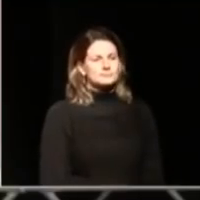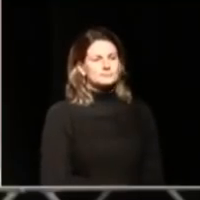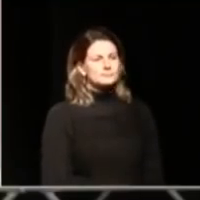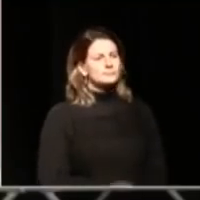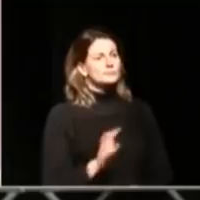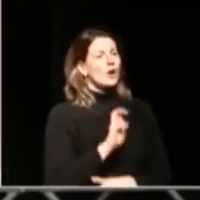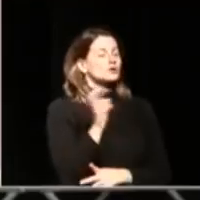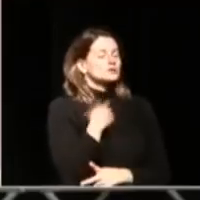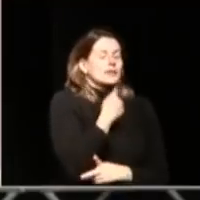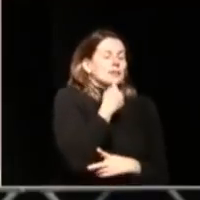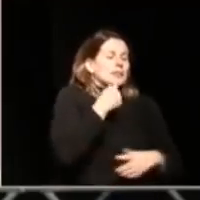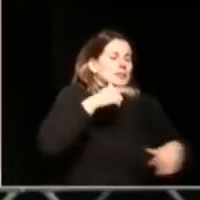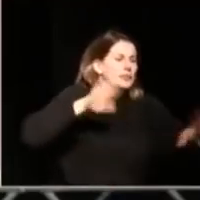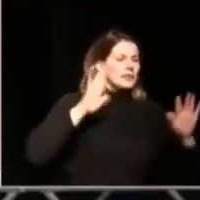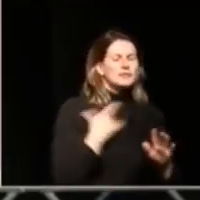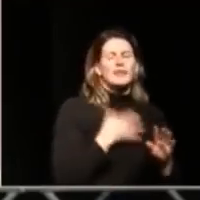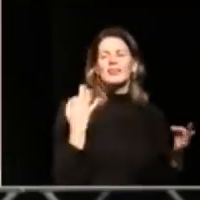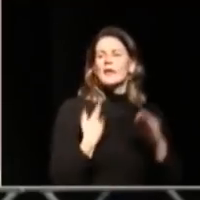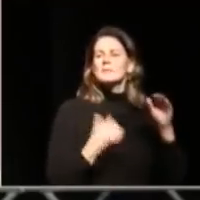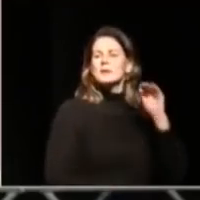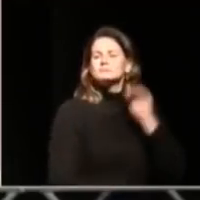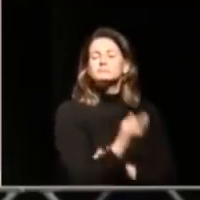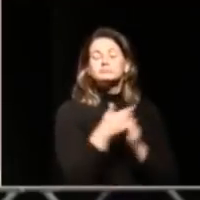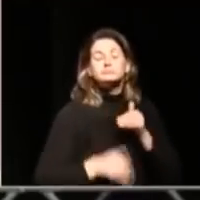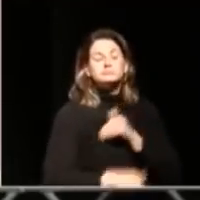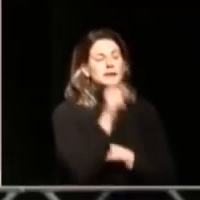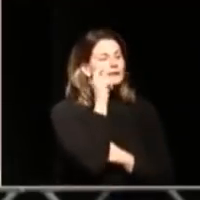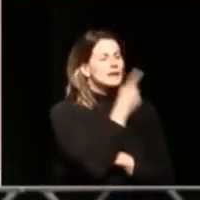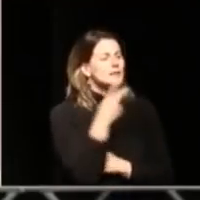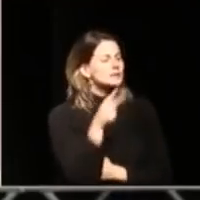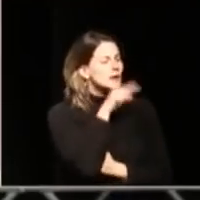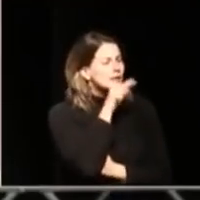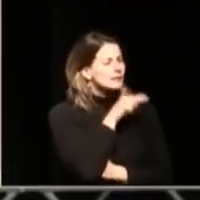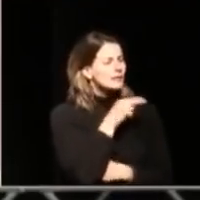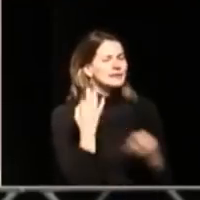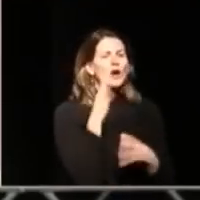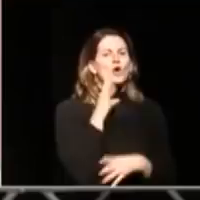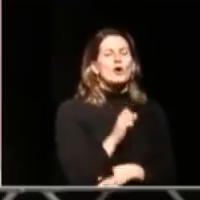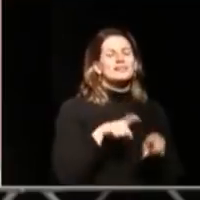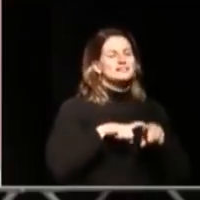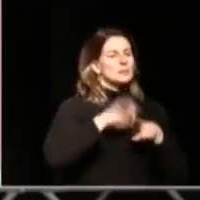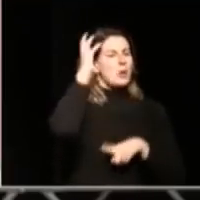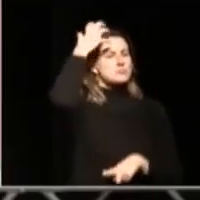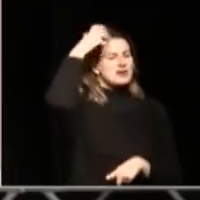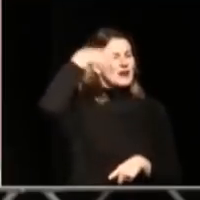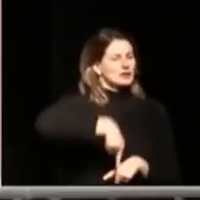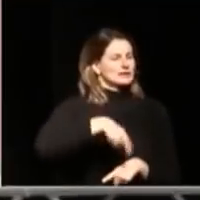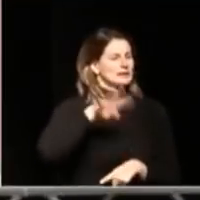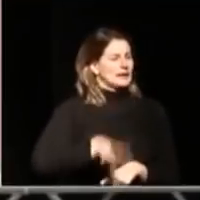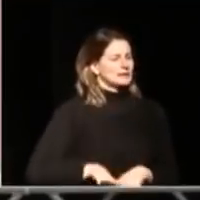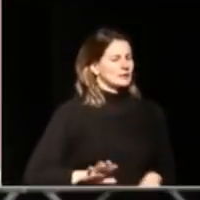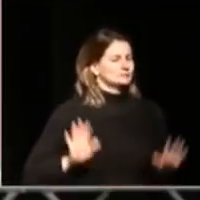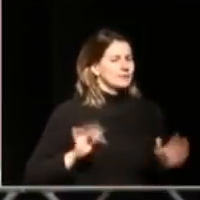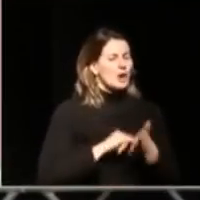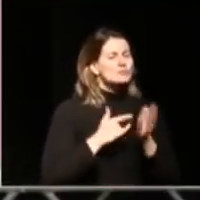Y hay otros que dicen que lo que tiene que ocurrir a partir del día 22 es un gobierno monárquico en Cataluña. El